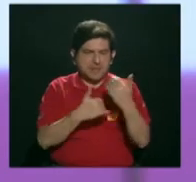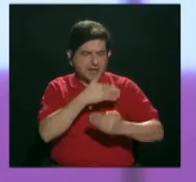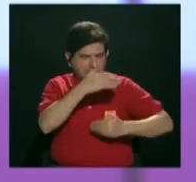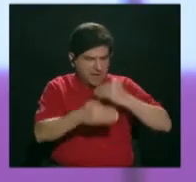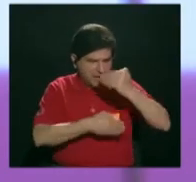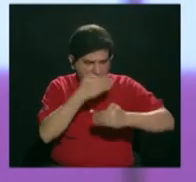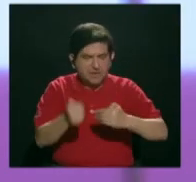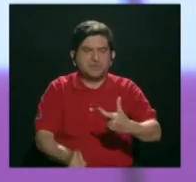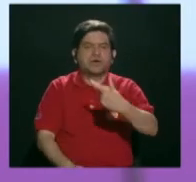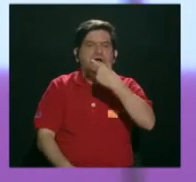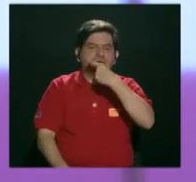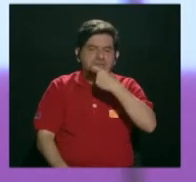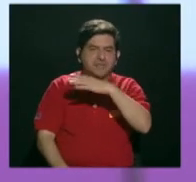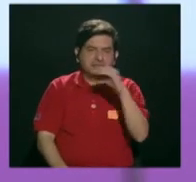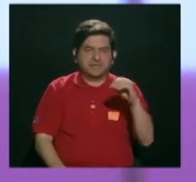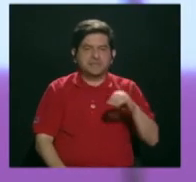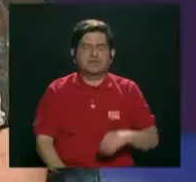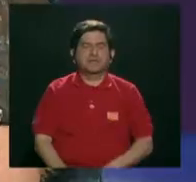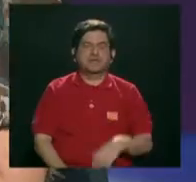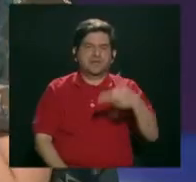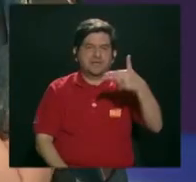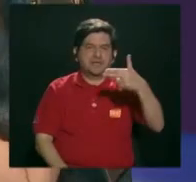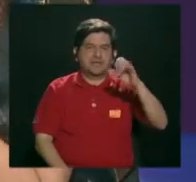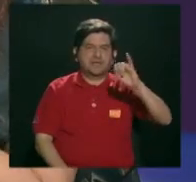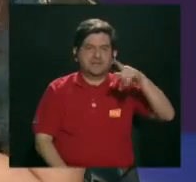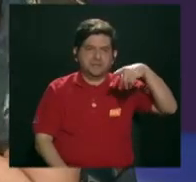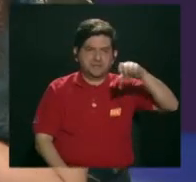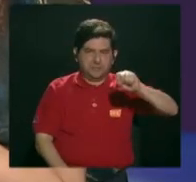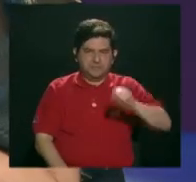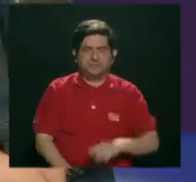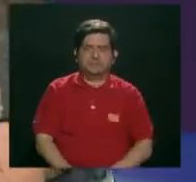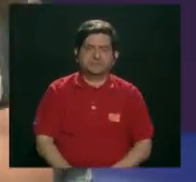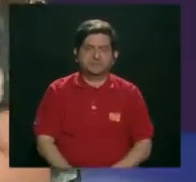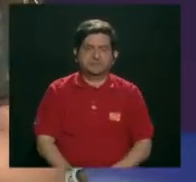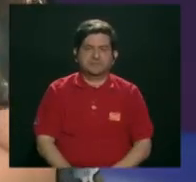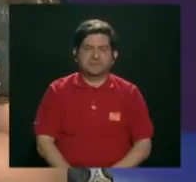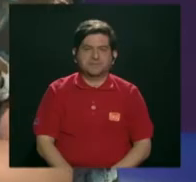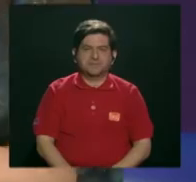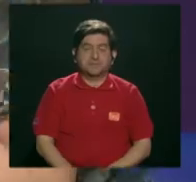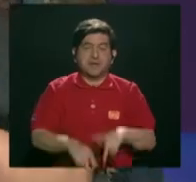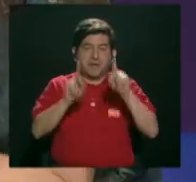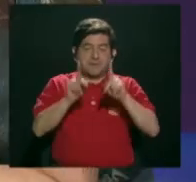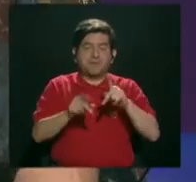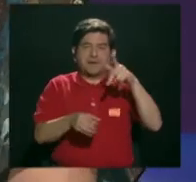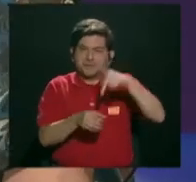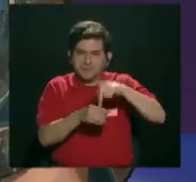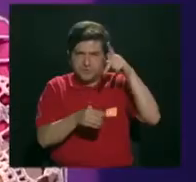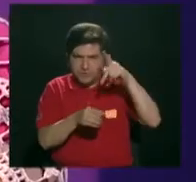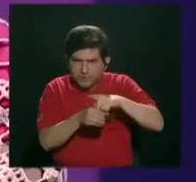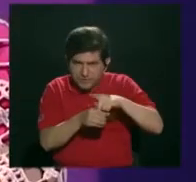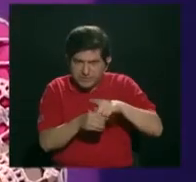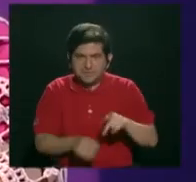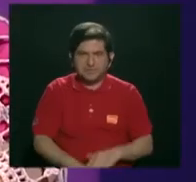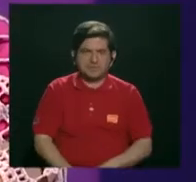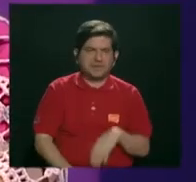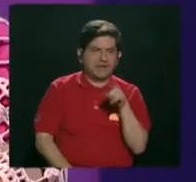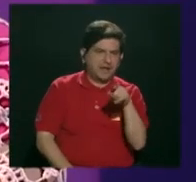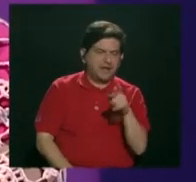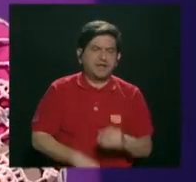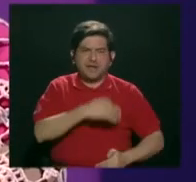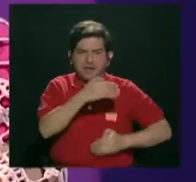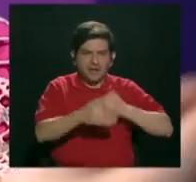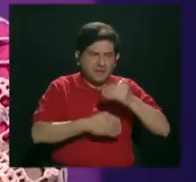producción de las galletas y los chips. Y ¿quiénes están involucrados en